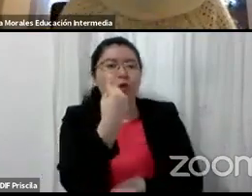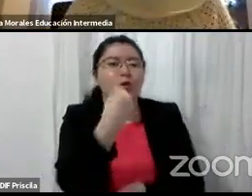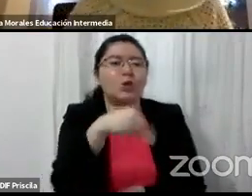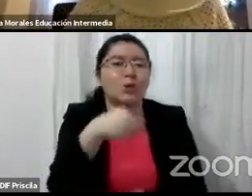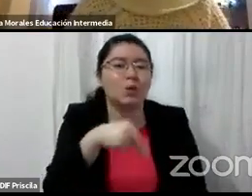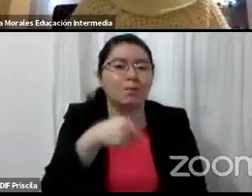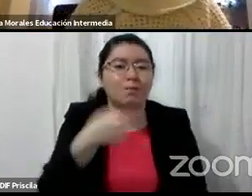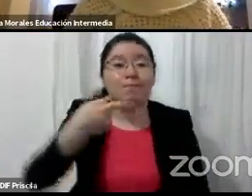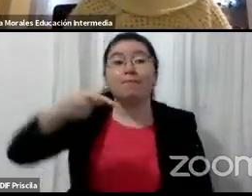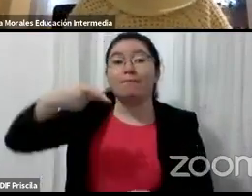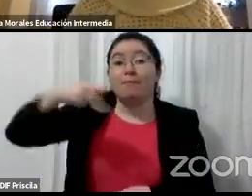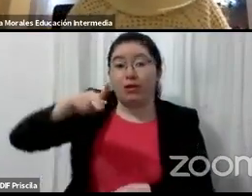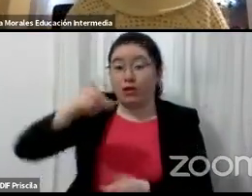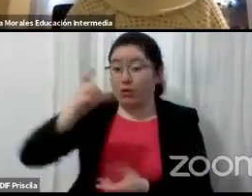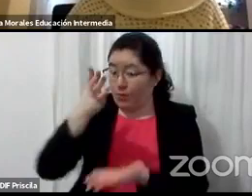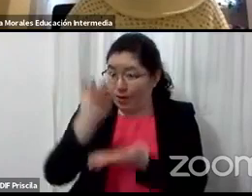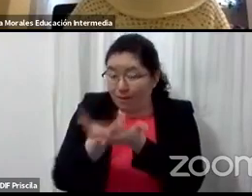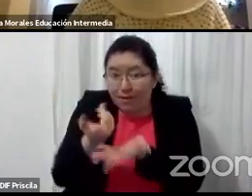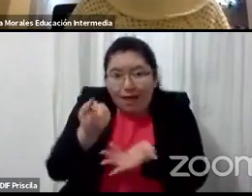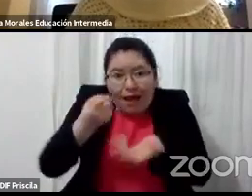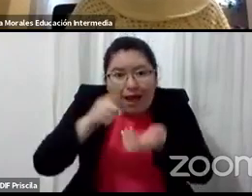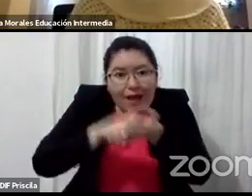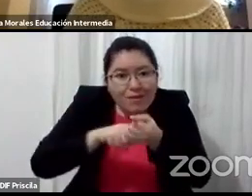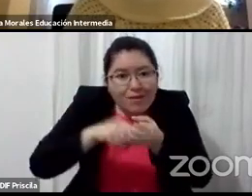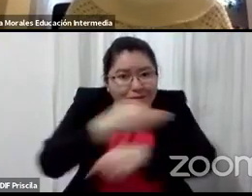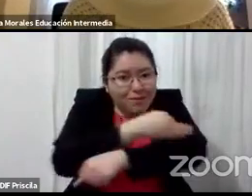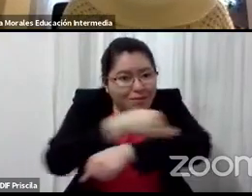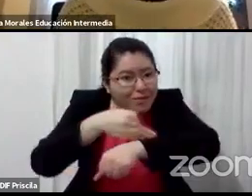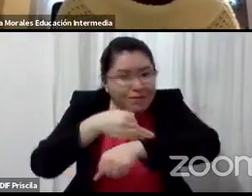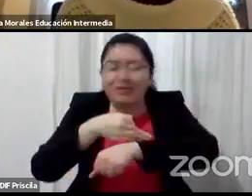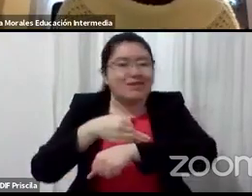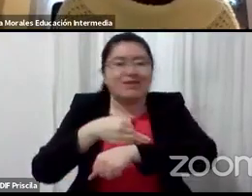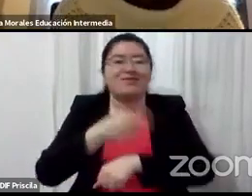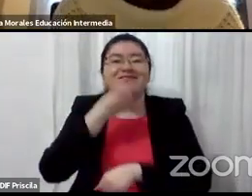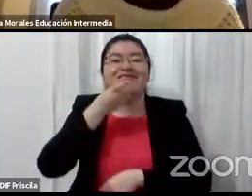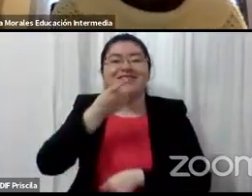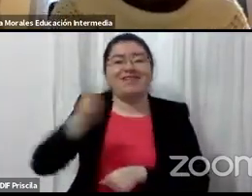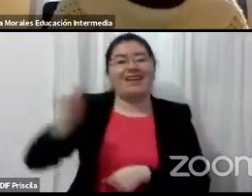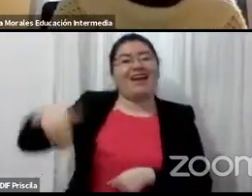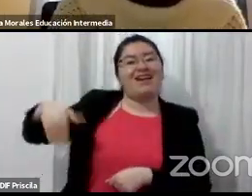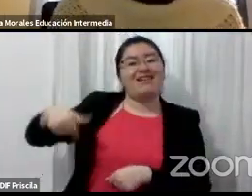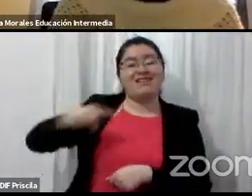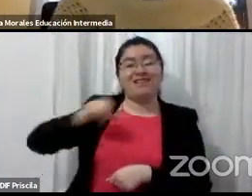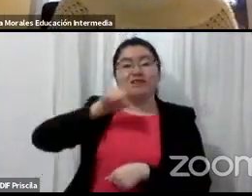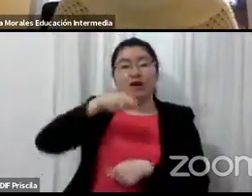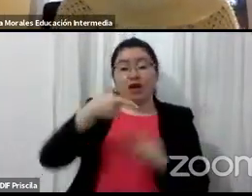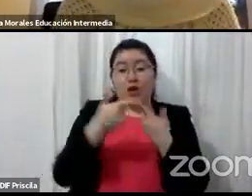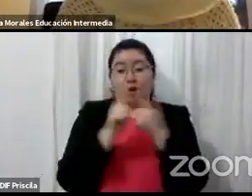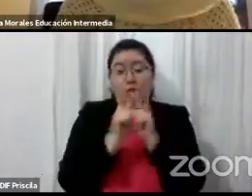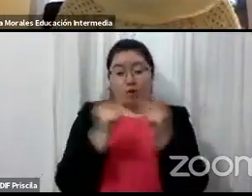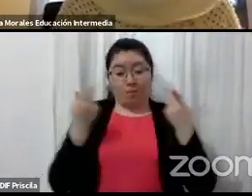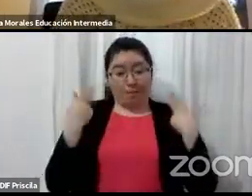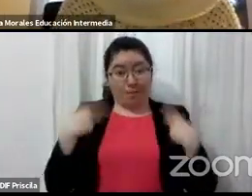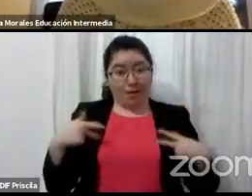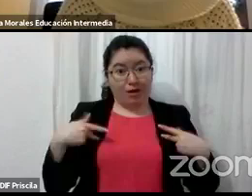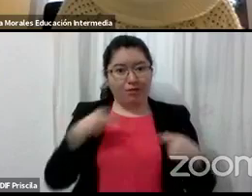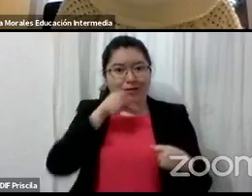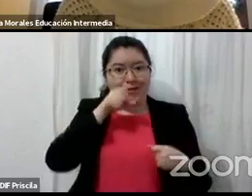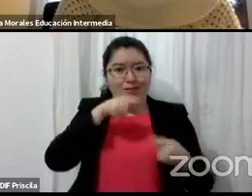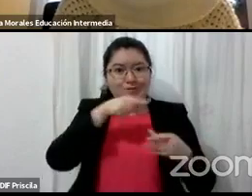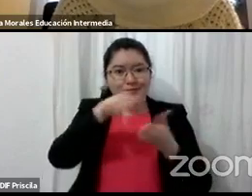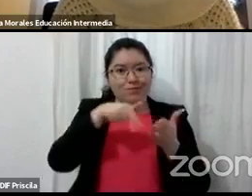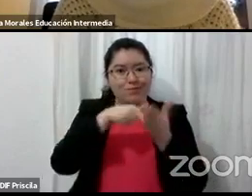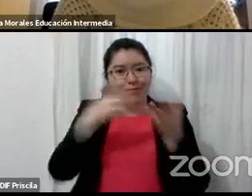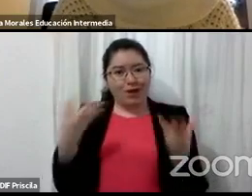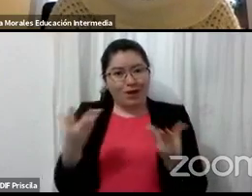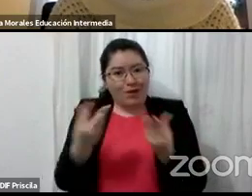como cualquier grupo humano que comparta la misma habitación y las mismas prácticas cotidianas, y entonces generamos las clases